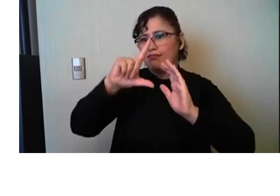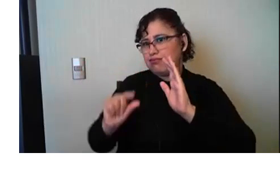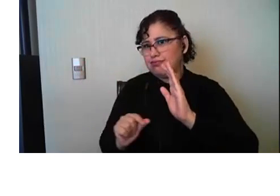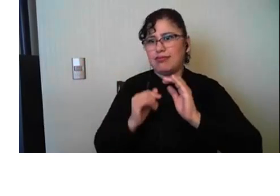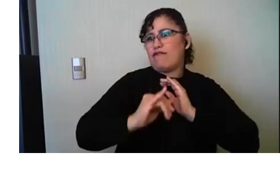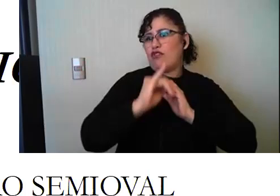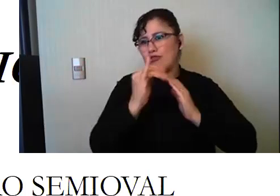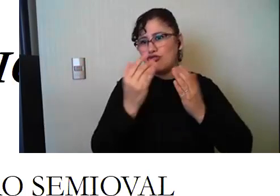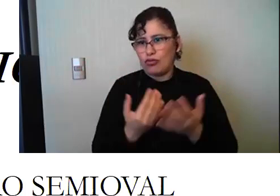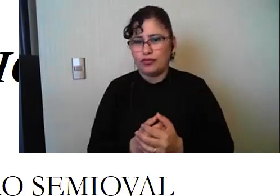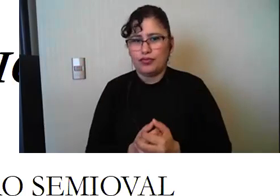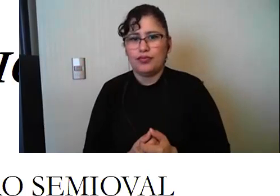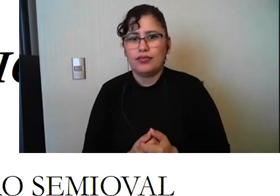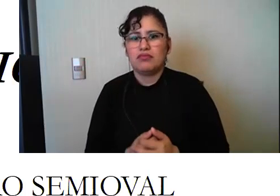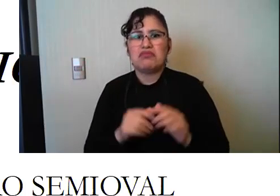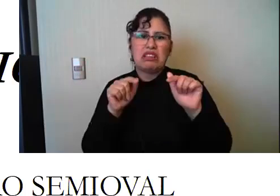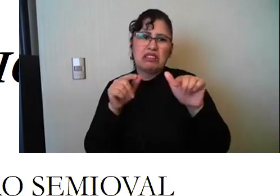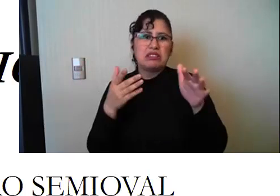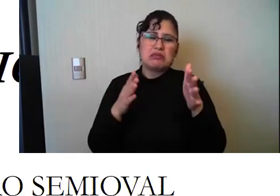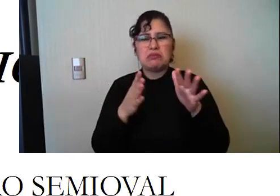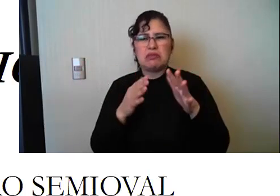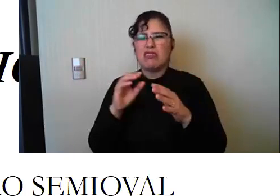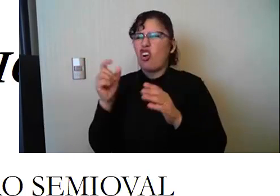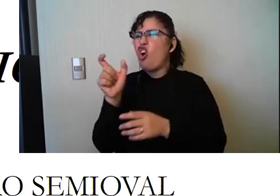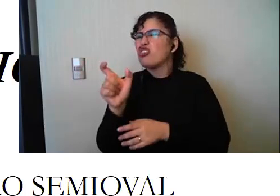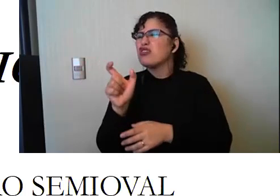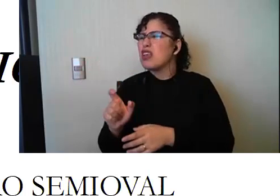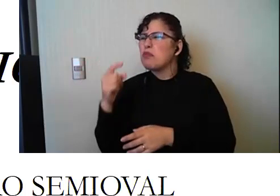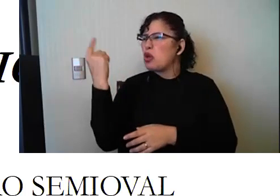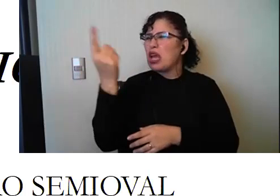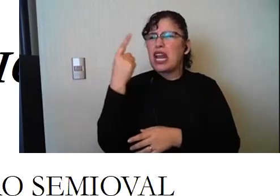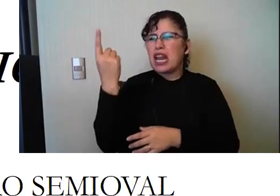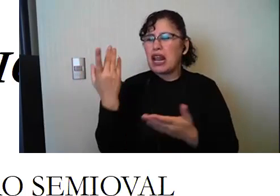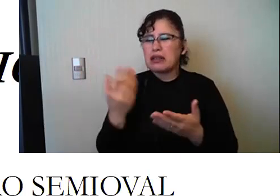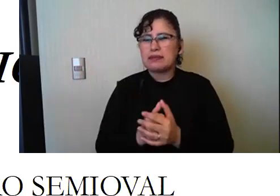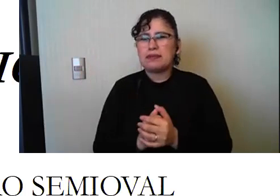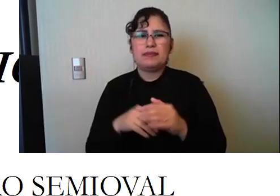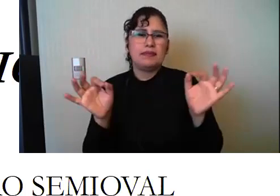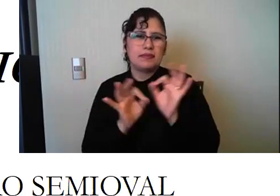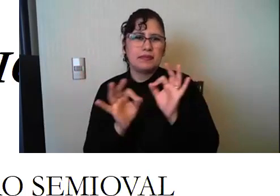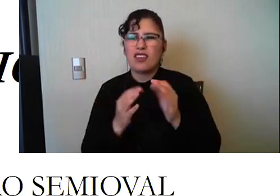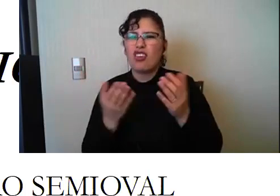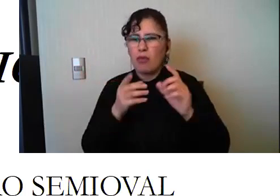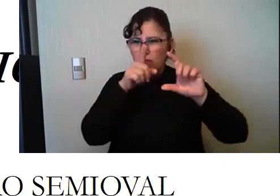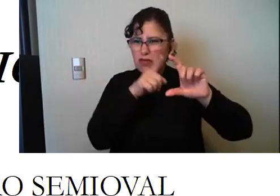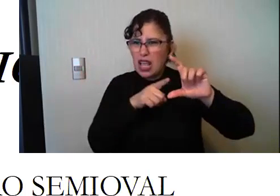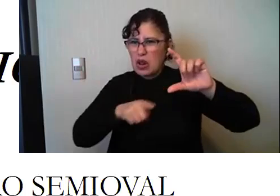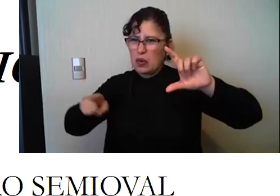Bien, esos son conceptos generales de estos circuitos